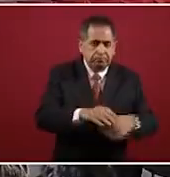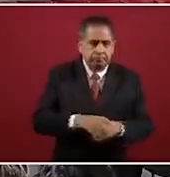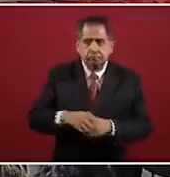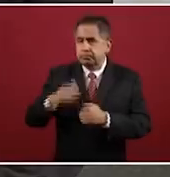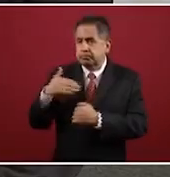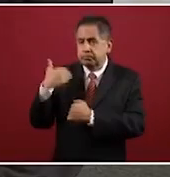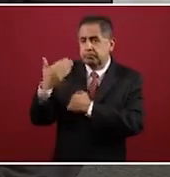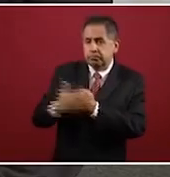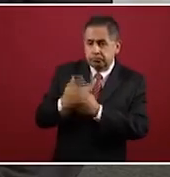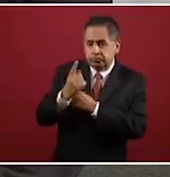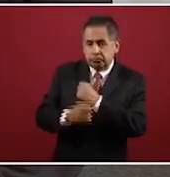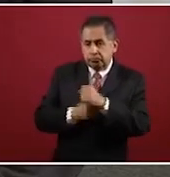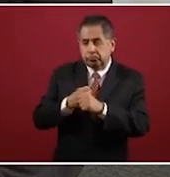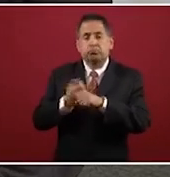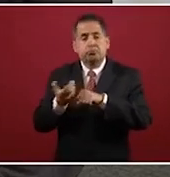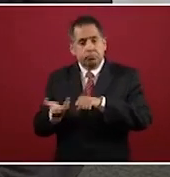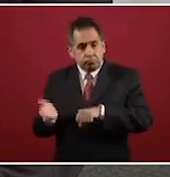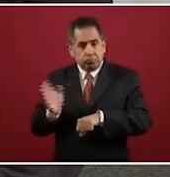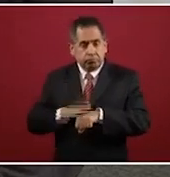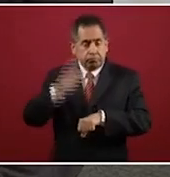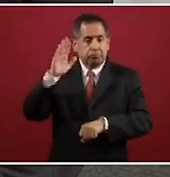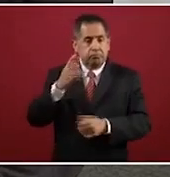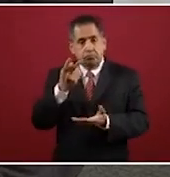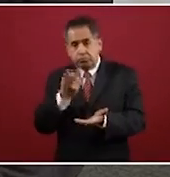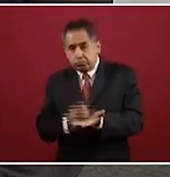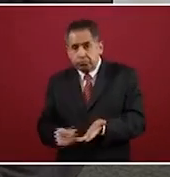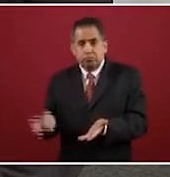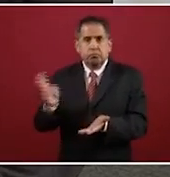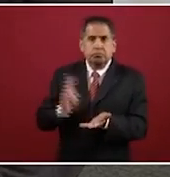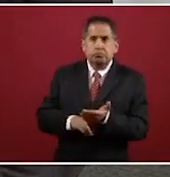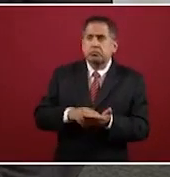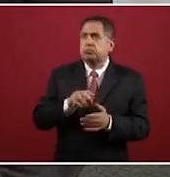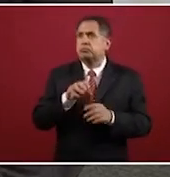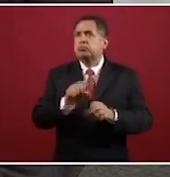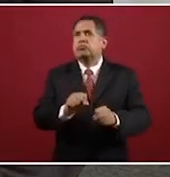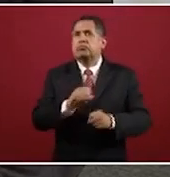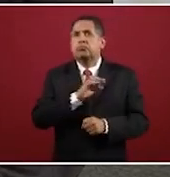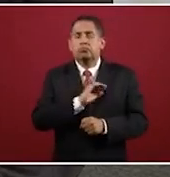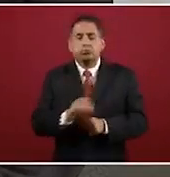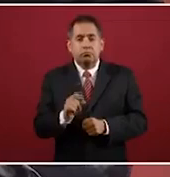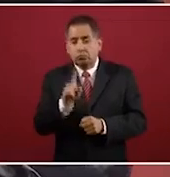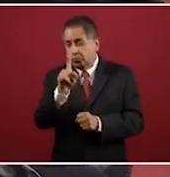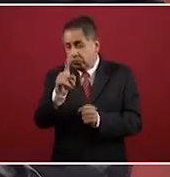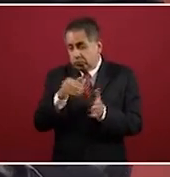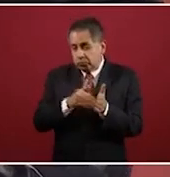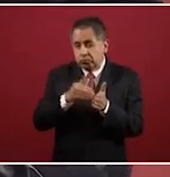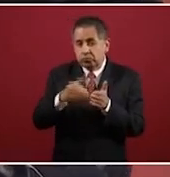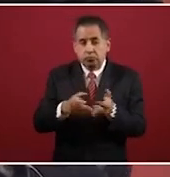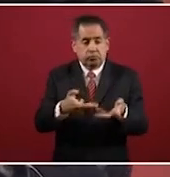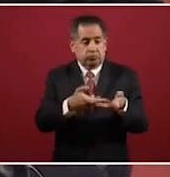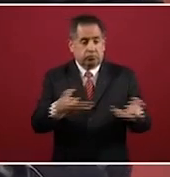se amplía al doble, vamos a llegar a 1 millón de hectáreas